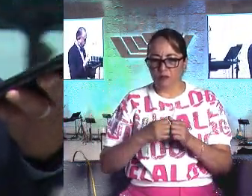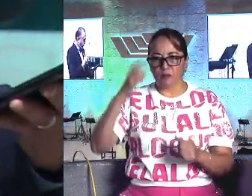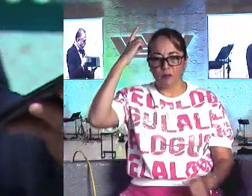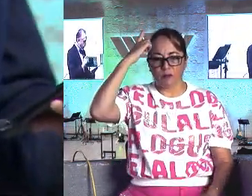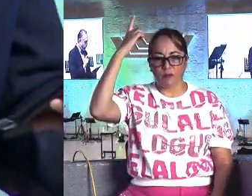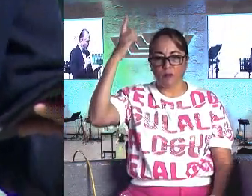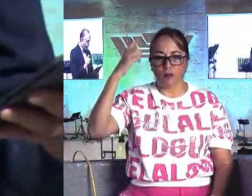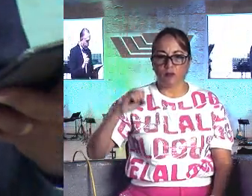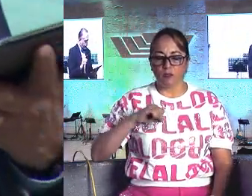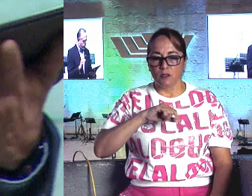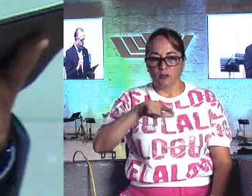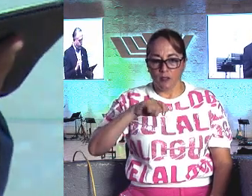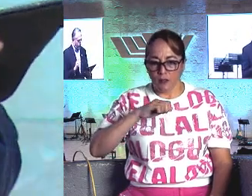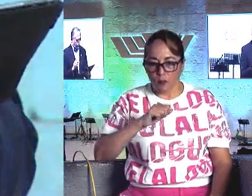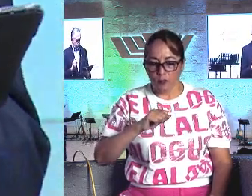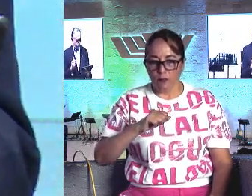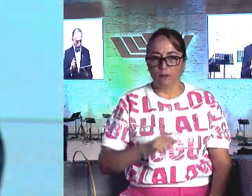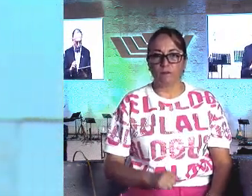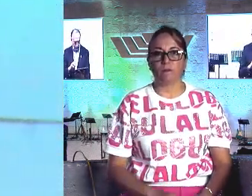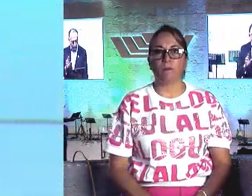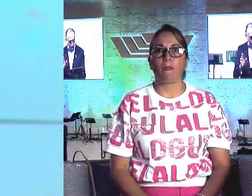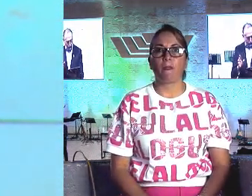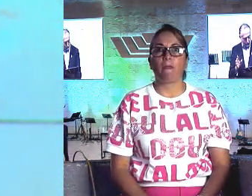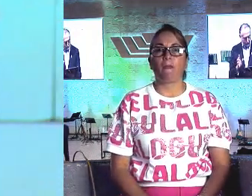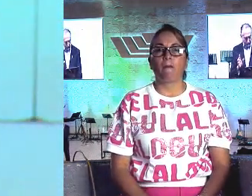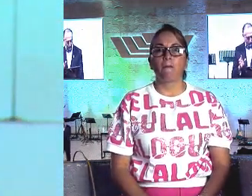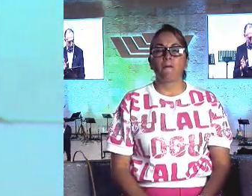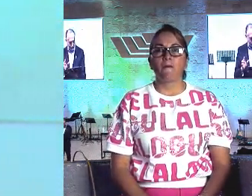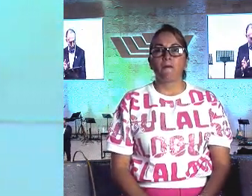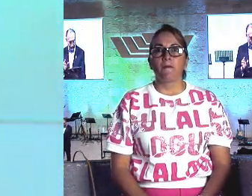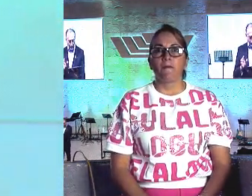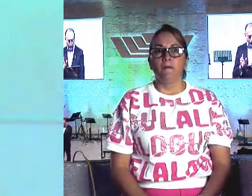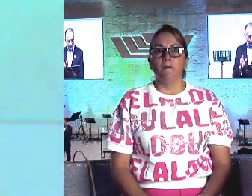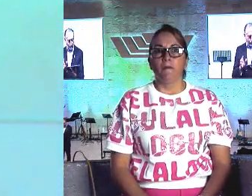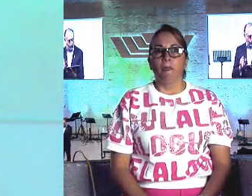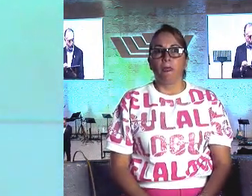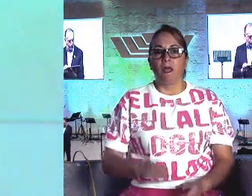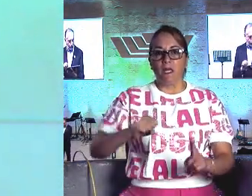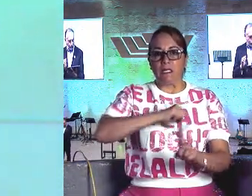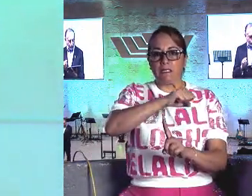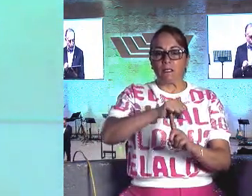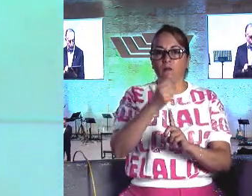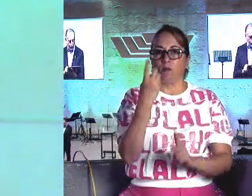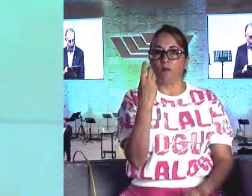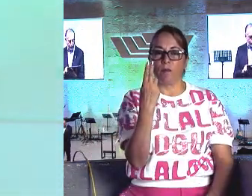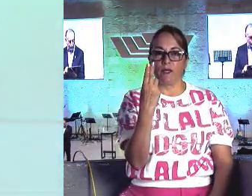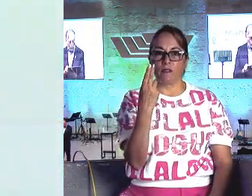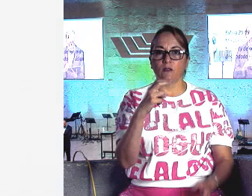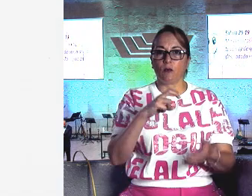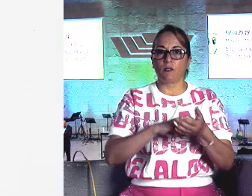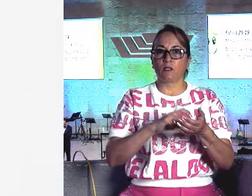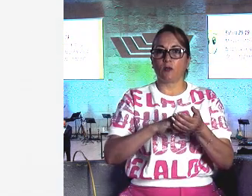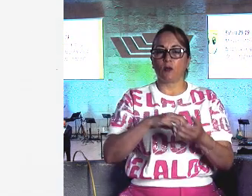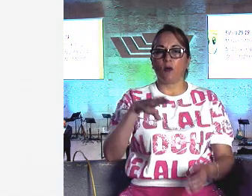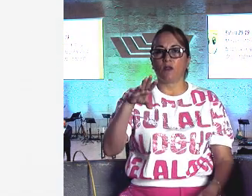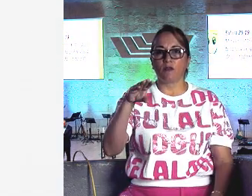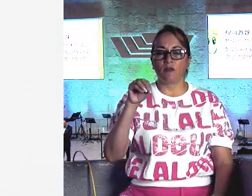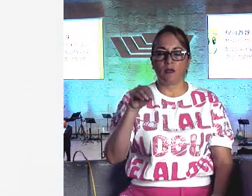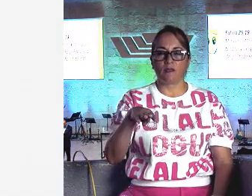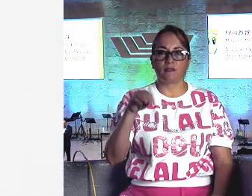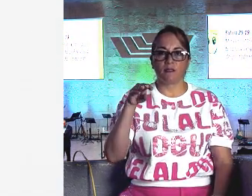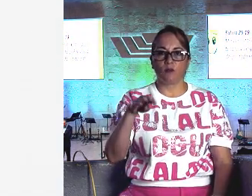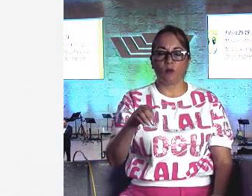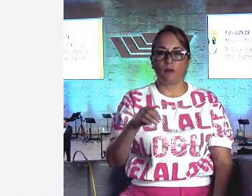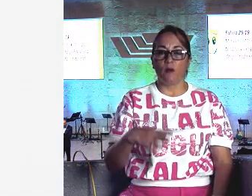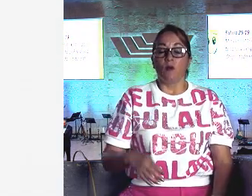Y luego, me tengo que apurar porque el Salmo 25, 19 dice, pero mira cuántos enemigos tengo y de